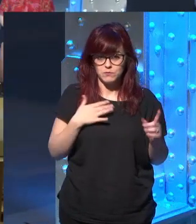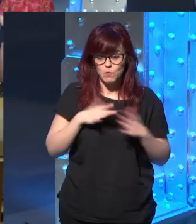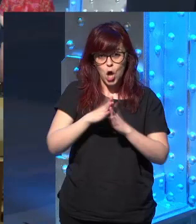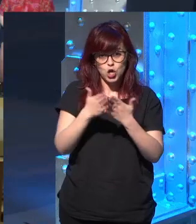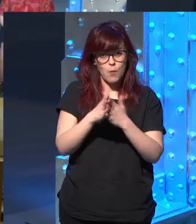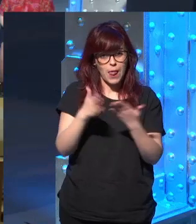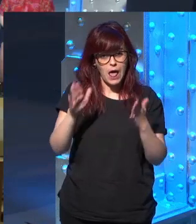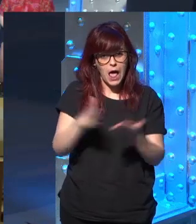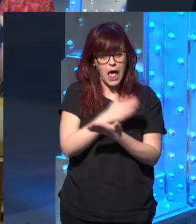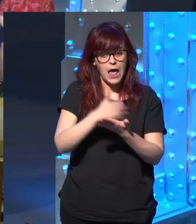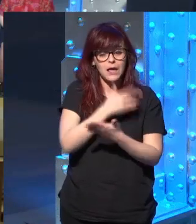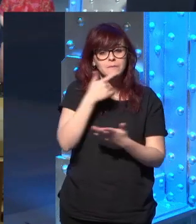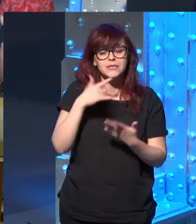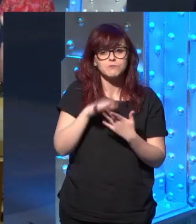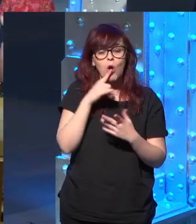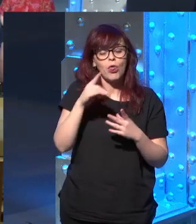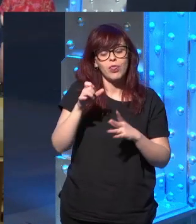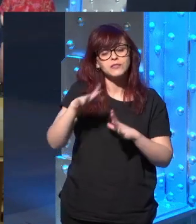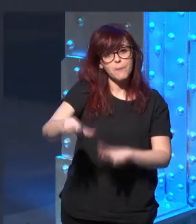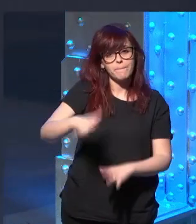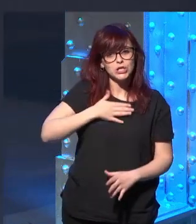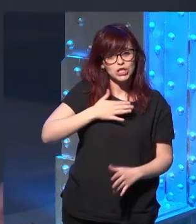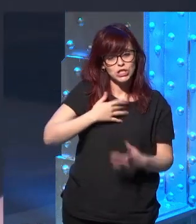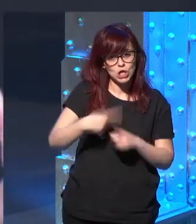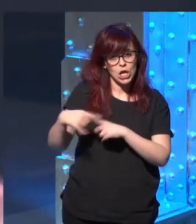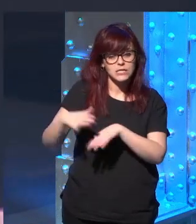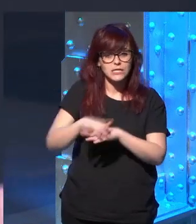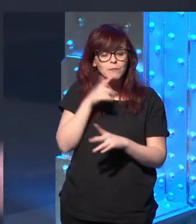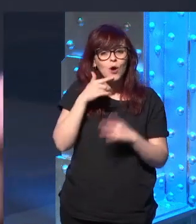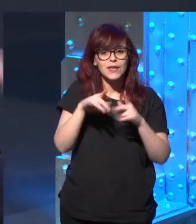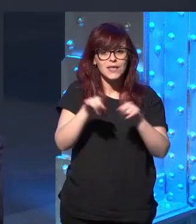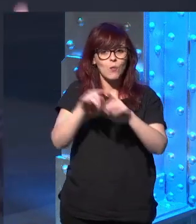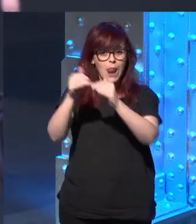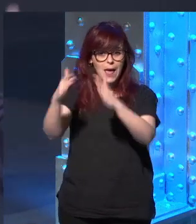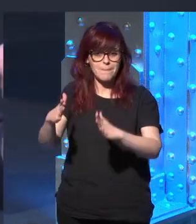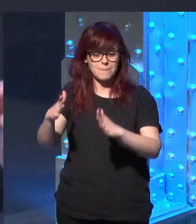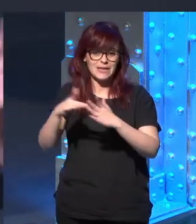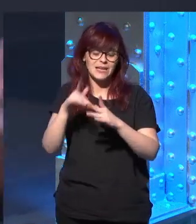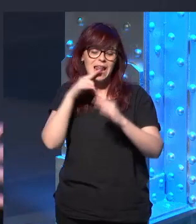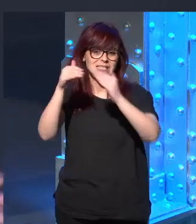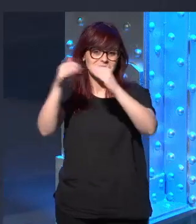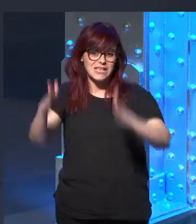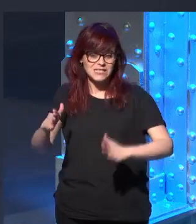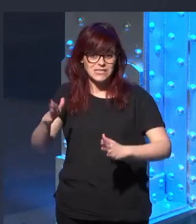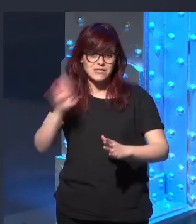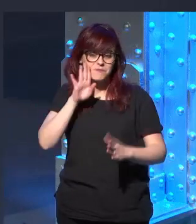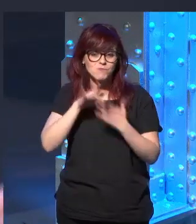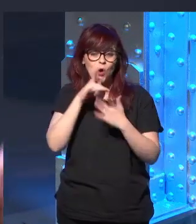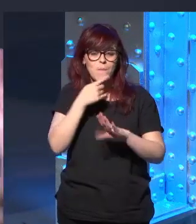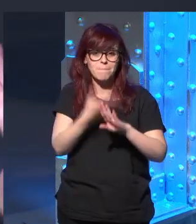última novela, que se llama Las posesiones, así se llaman las casas, las masías, los caseríos en Mallorca.